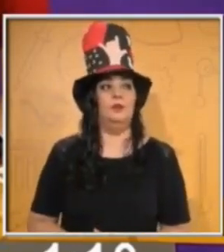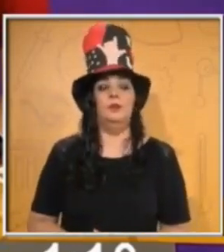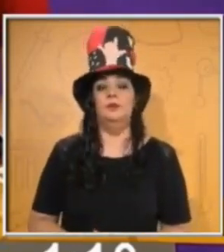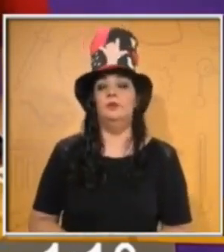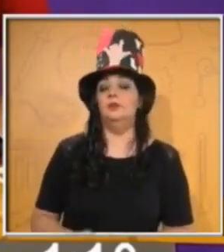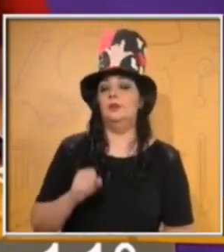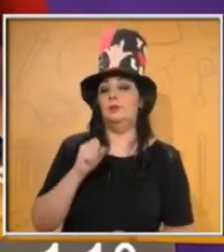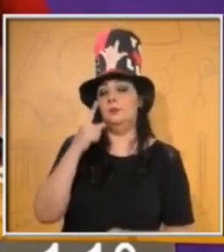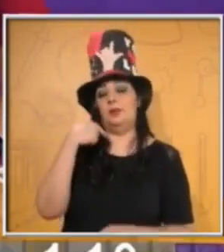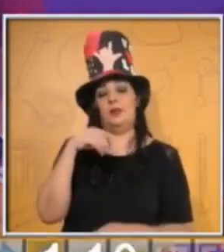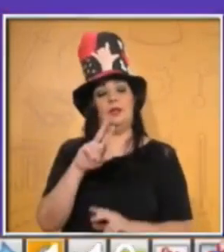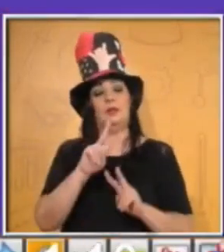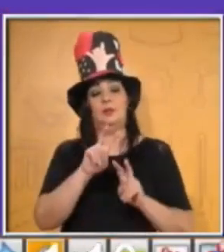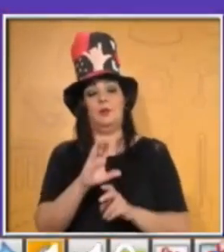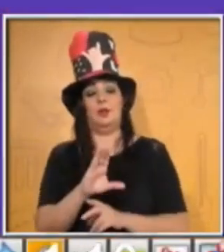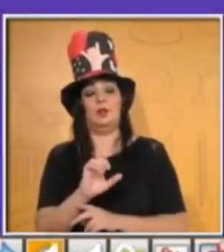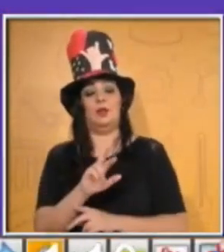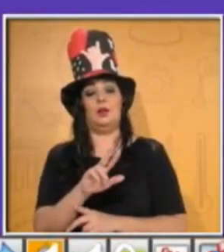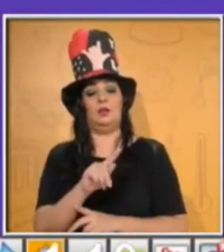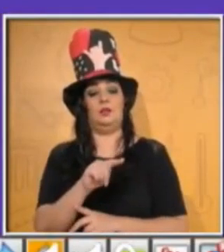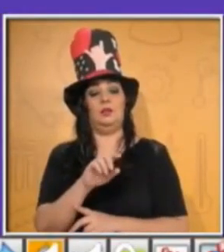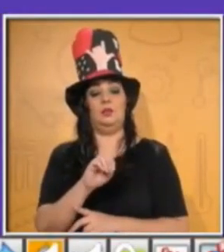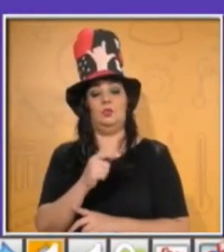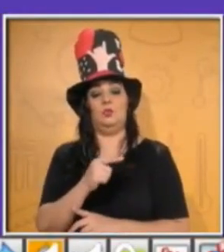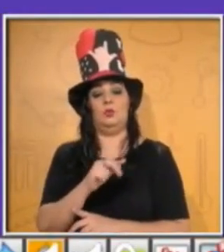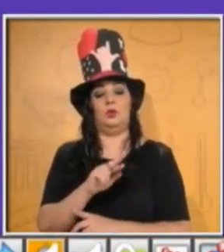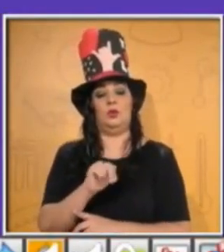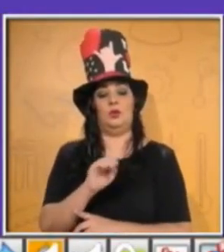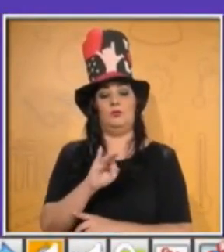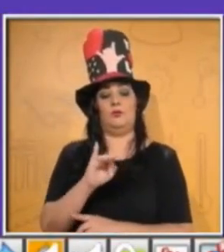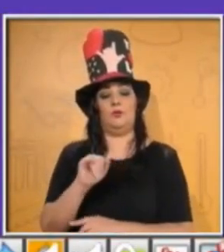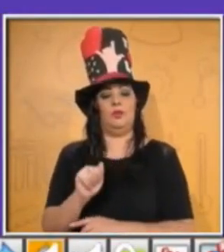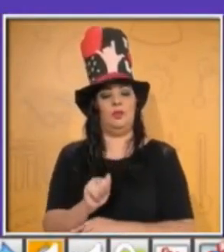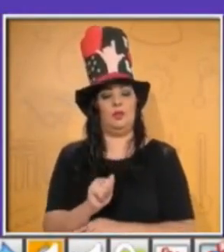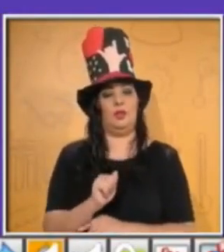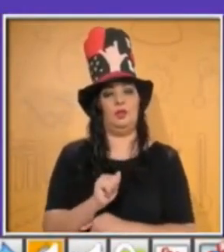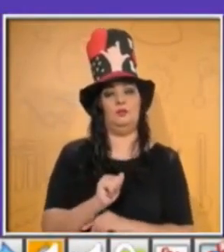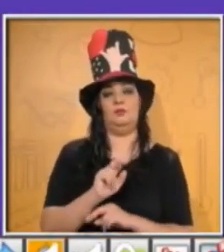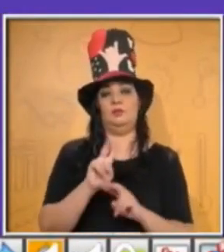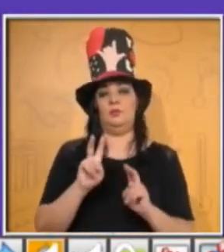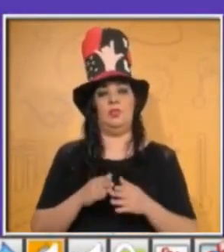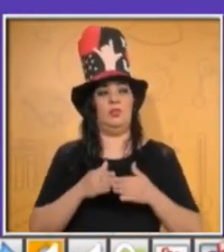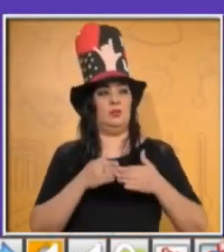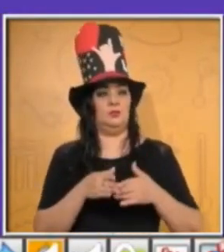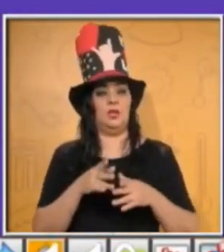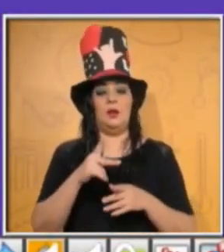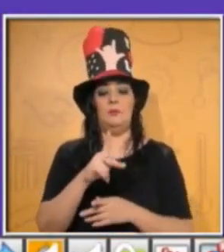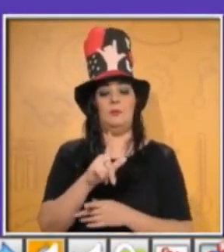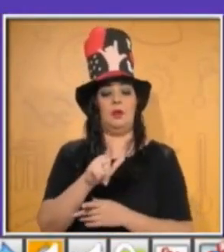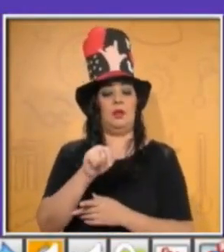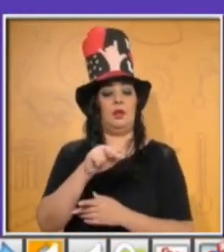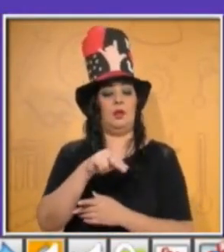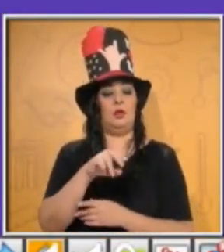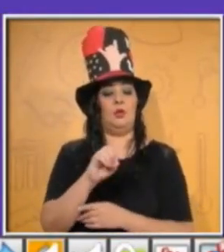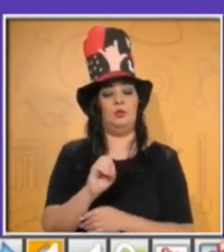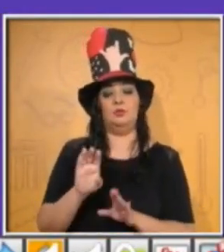En cartografía, el plano es un dibujo que representa un lugar visto desde arriba. Ese lugar puede ser una